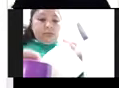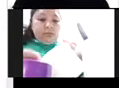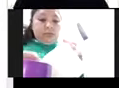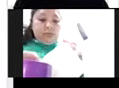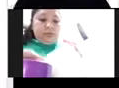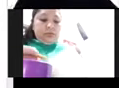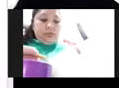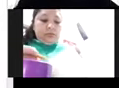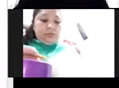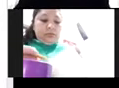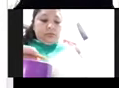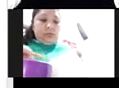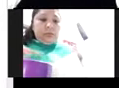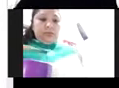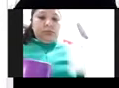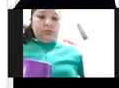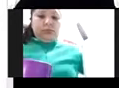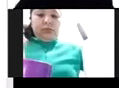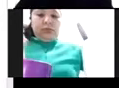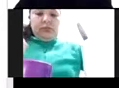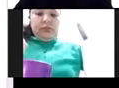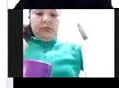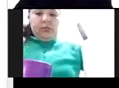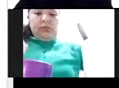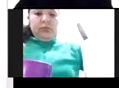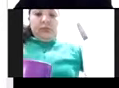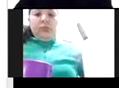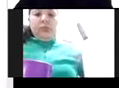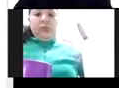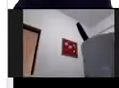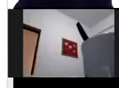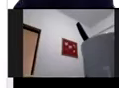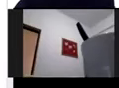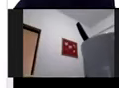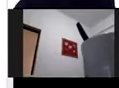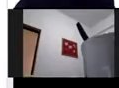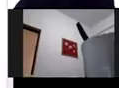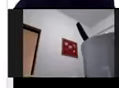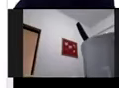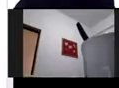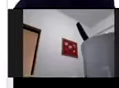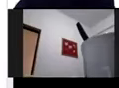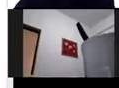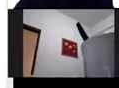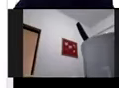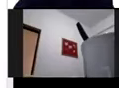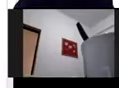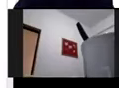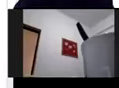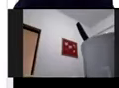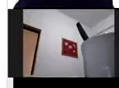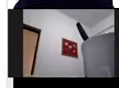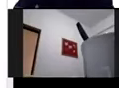esa comisión va a ser la encargada de evaluar y de llevar adelante el proceso de la contratación.